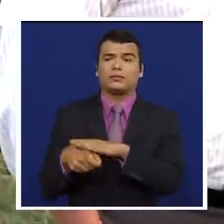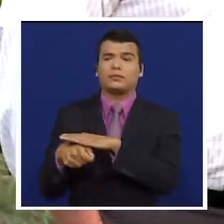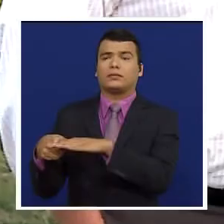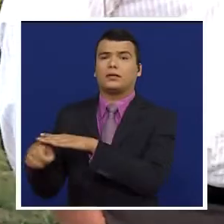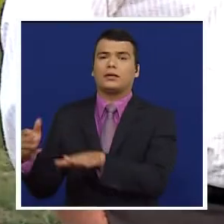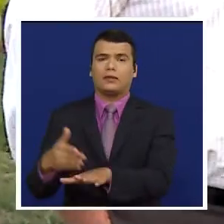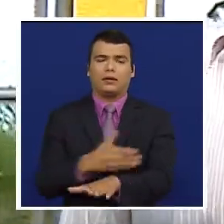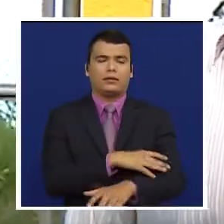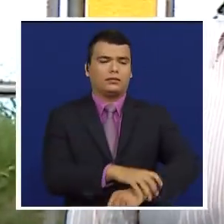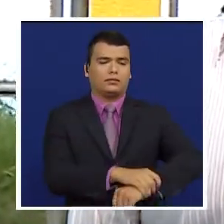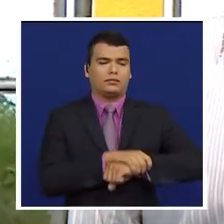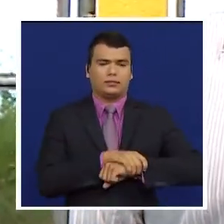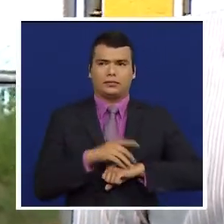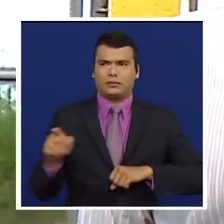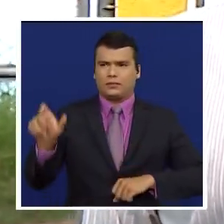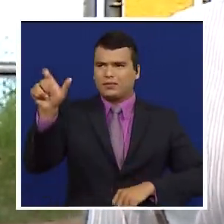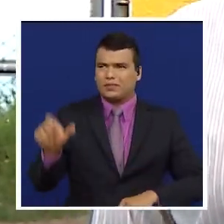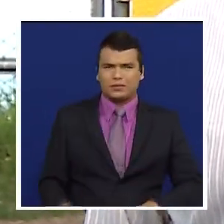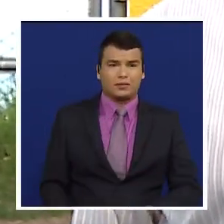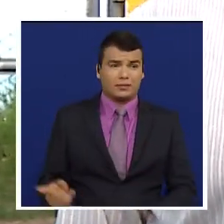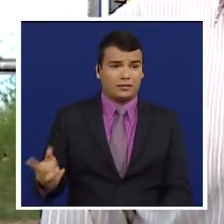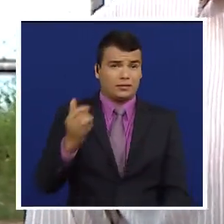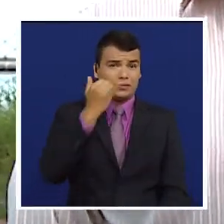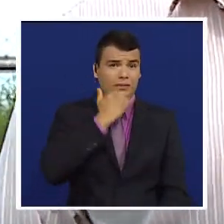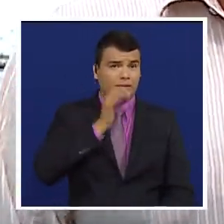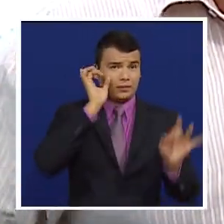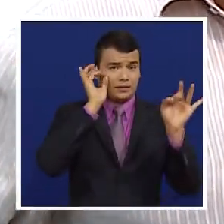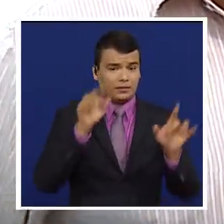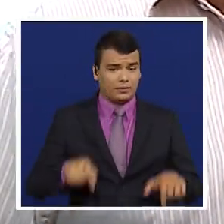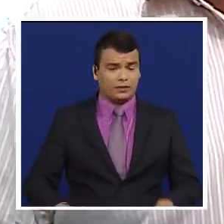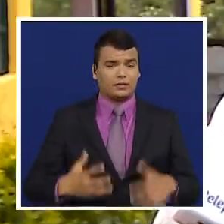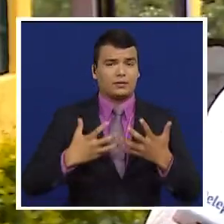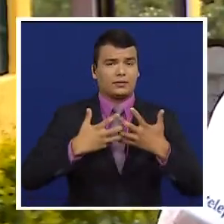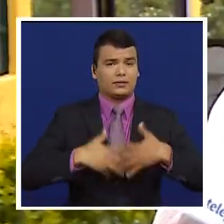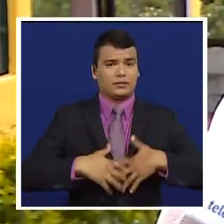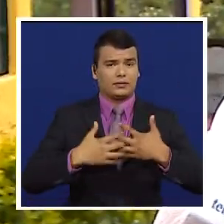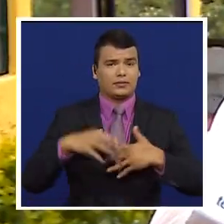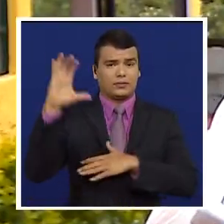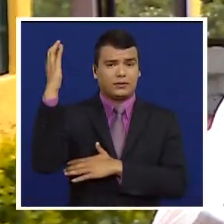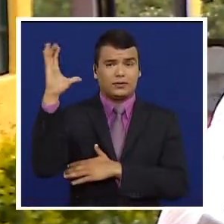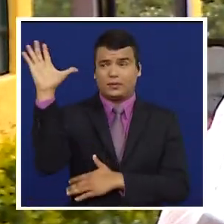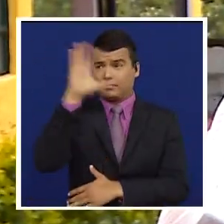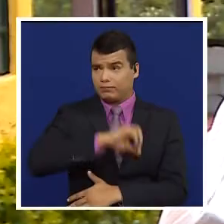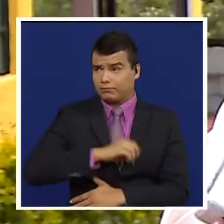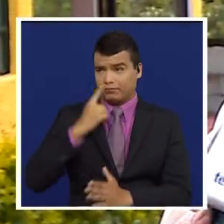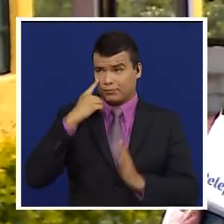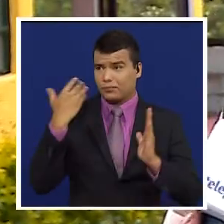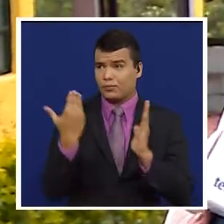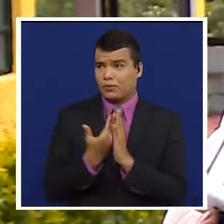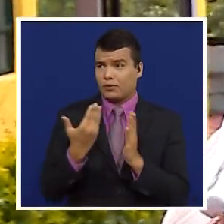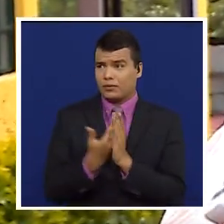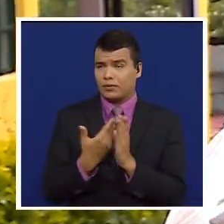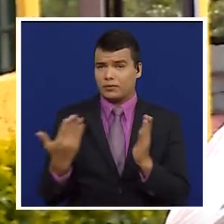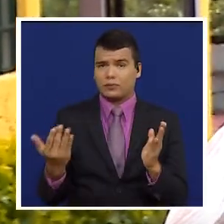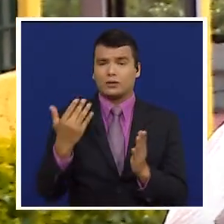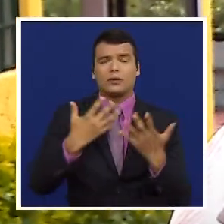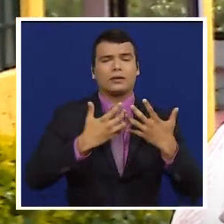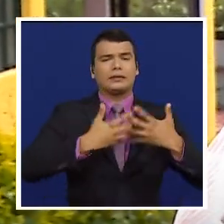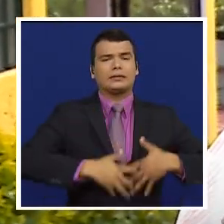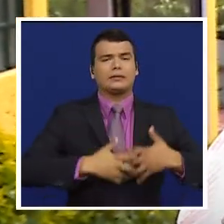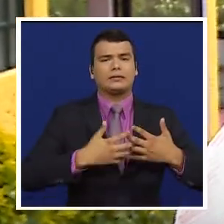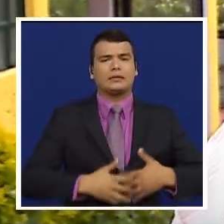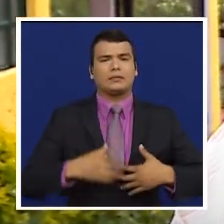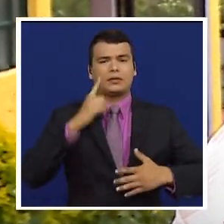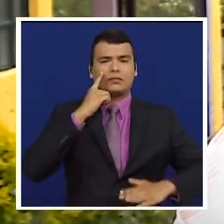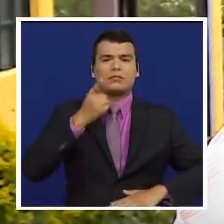capturada por las autoridades es un grave error del sistema colombiano. Esto prueba el fracaso del sistema de responsabilidad penal para